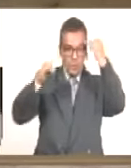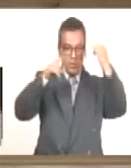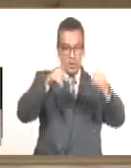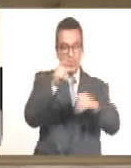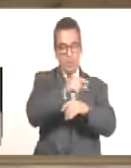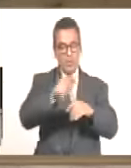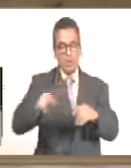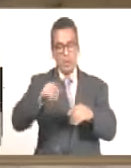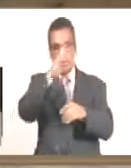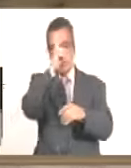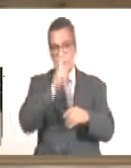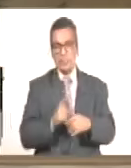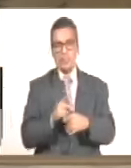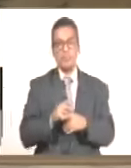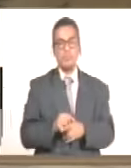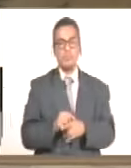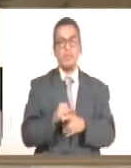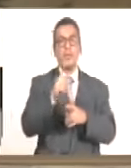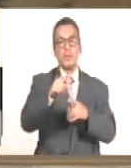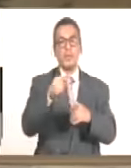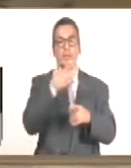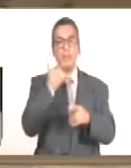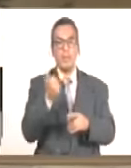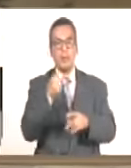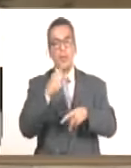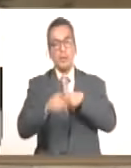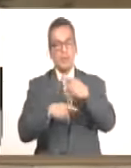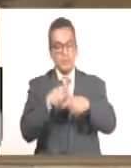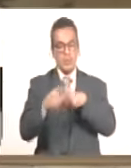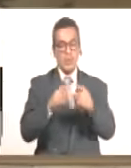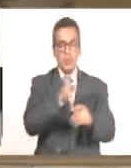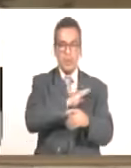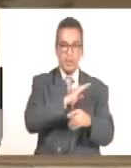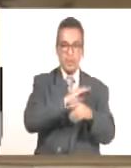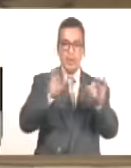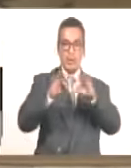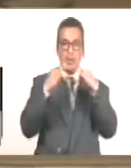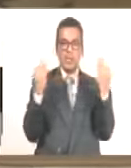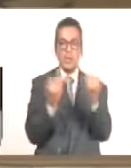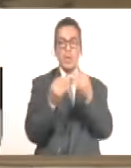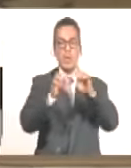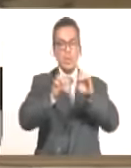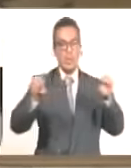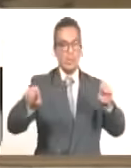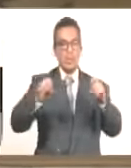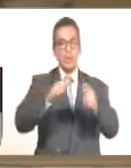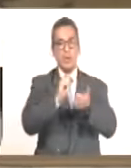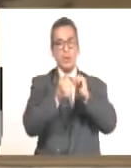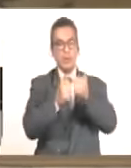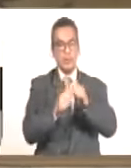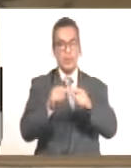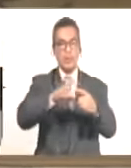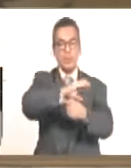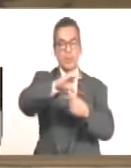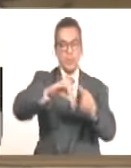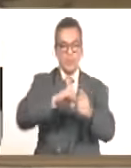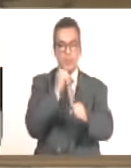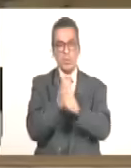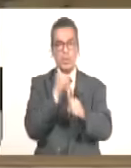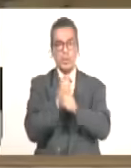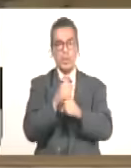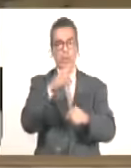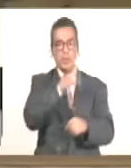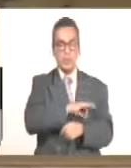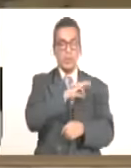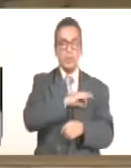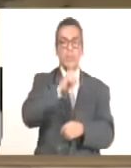las personas con discapacidad para su mejor desenvolvimiento personal, familiar, educativo, deportivo, cultural, laboral y